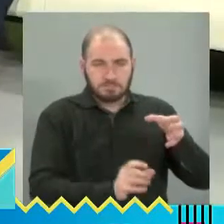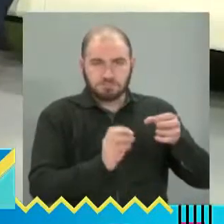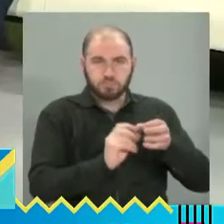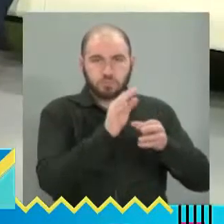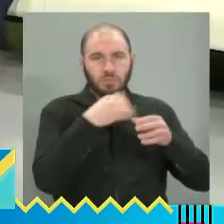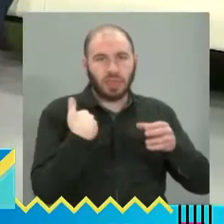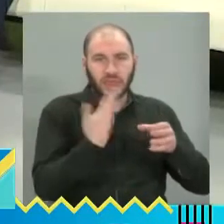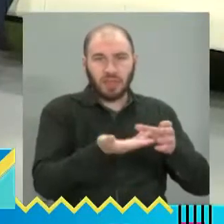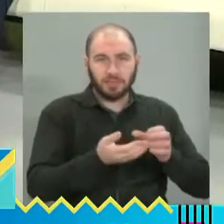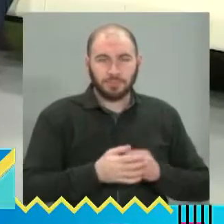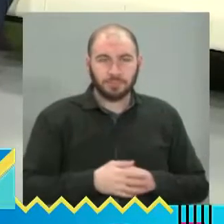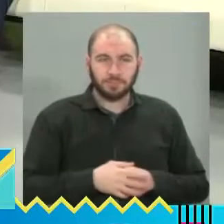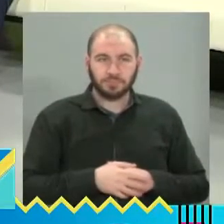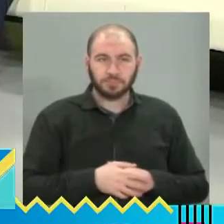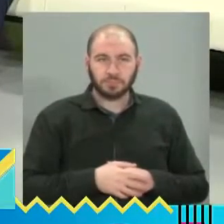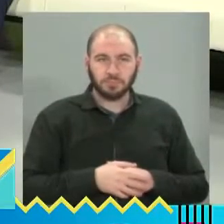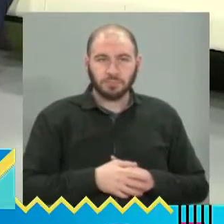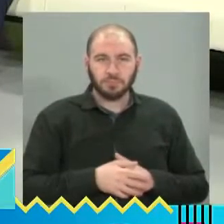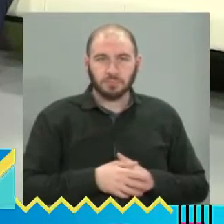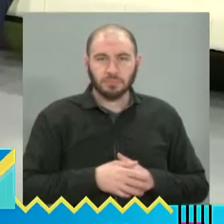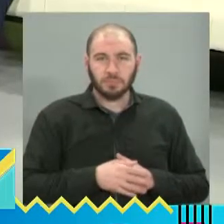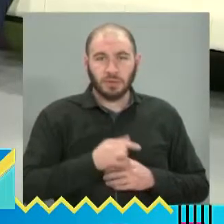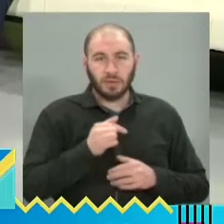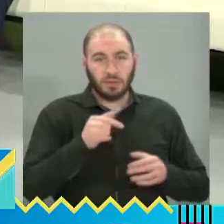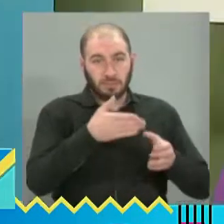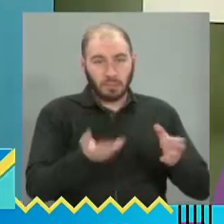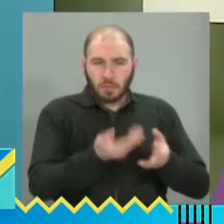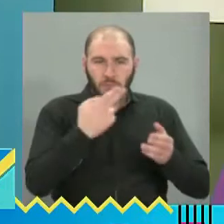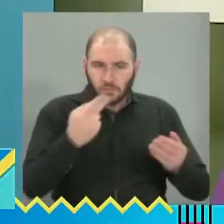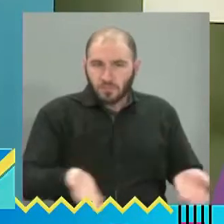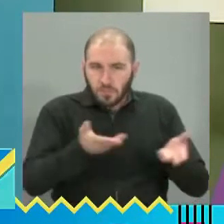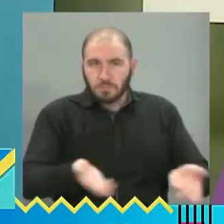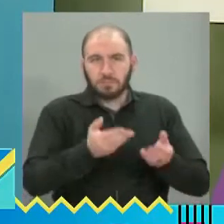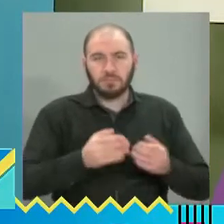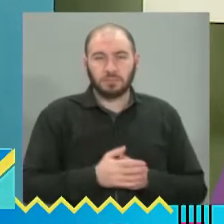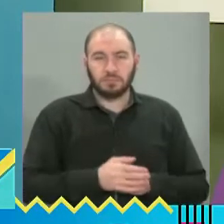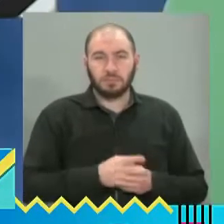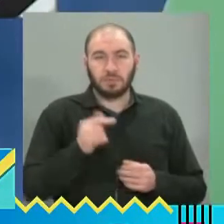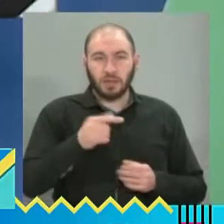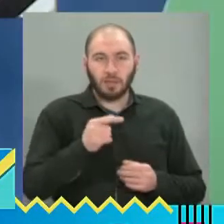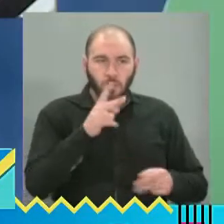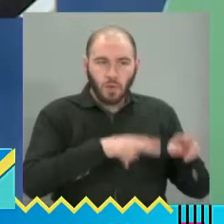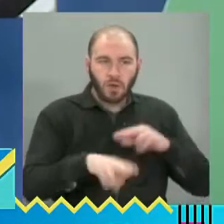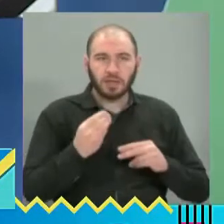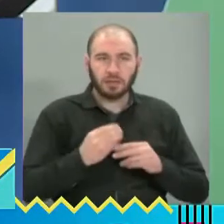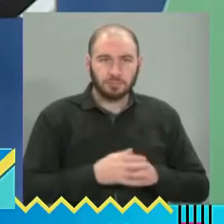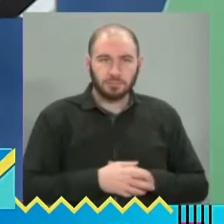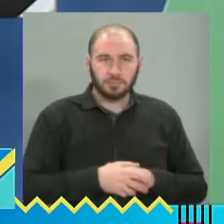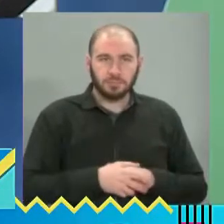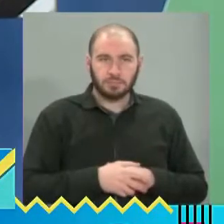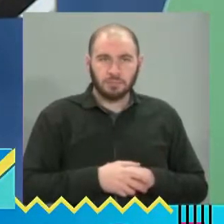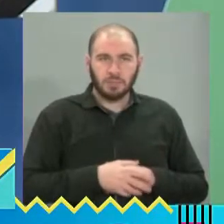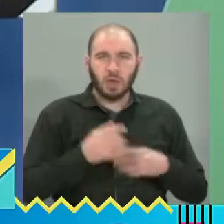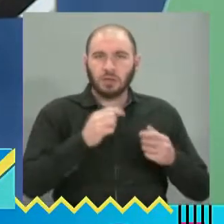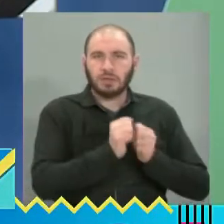de recompensa y invite a seguir fumando, generando la búsqueda de lo